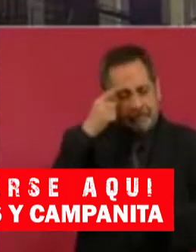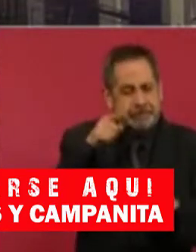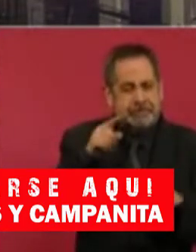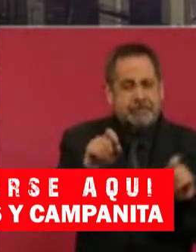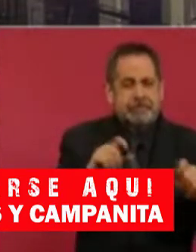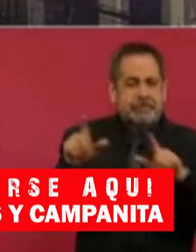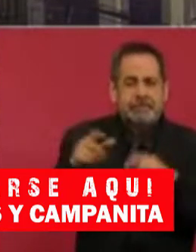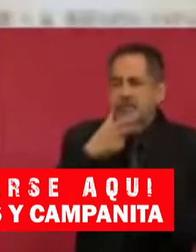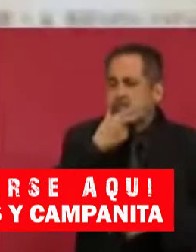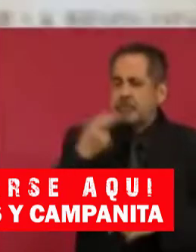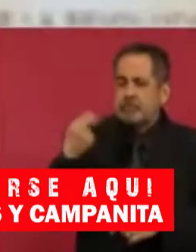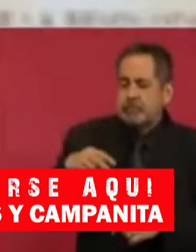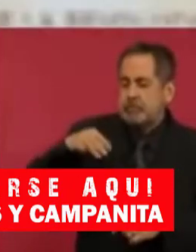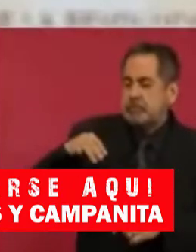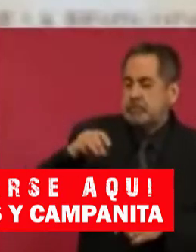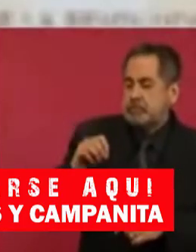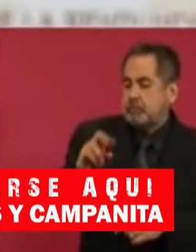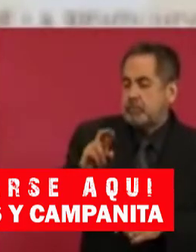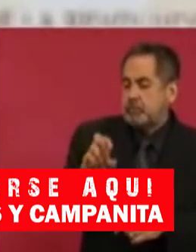Moreira.